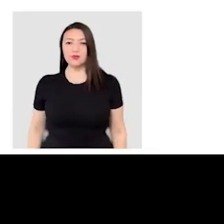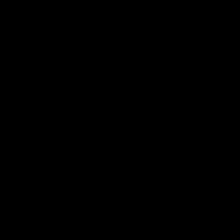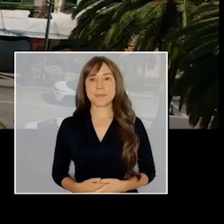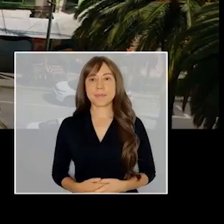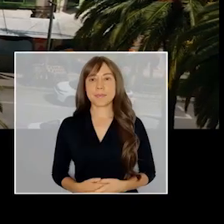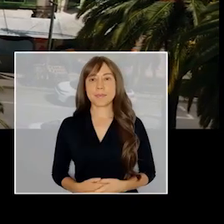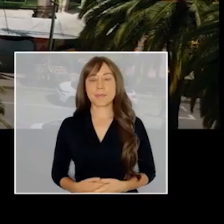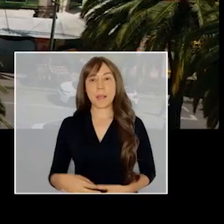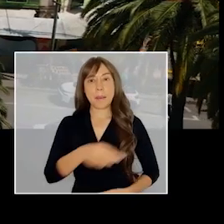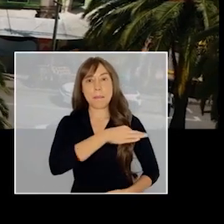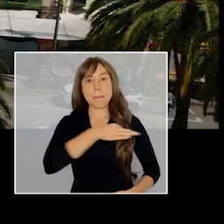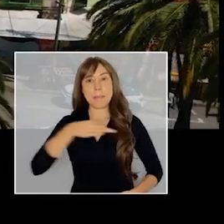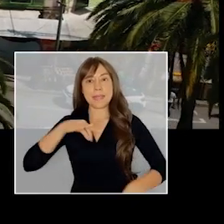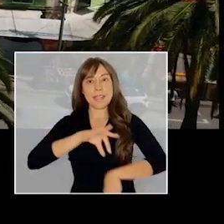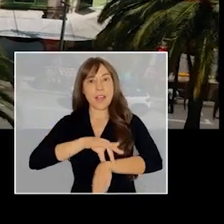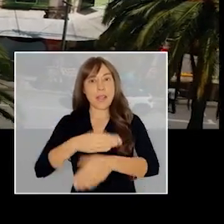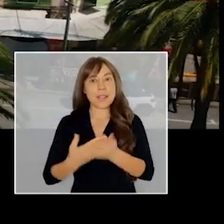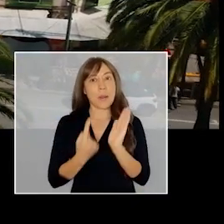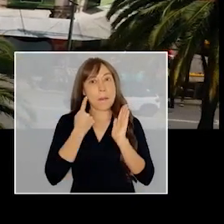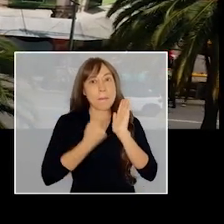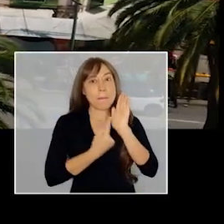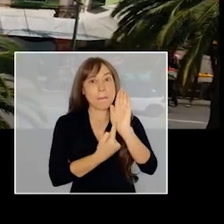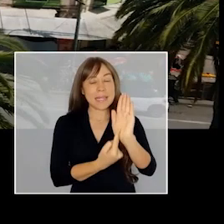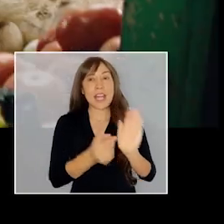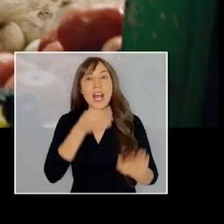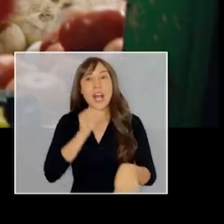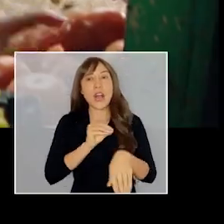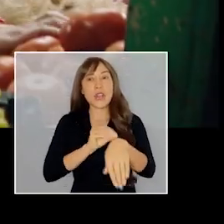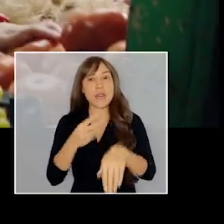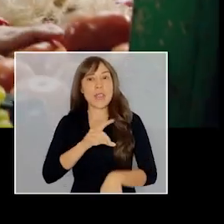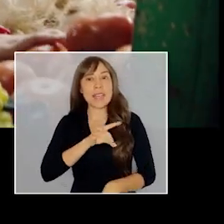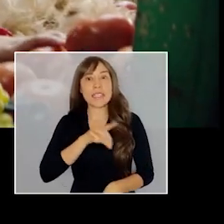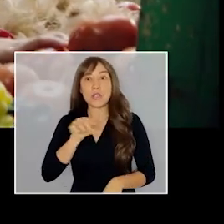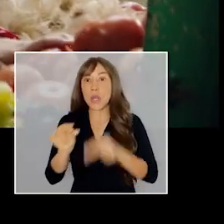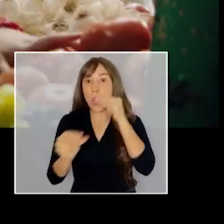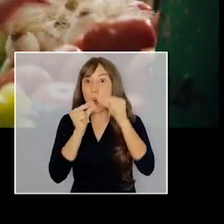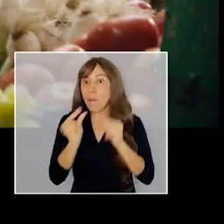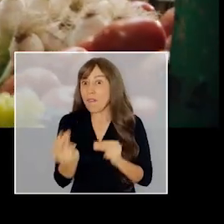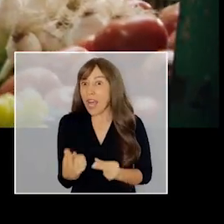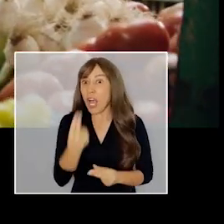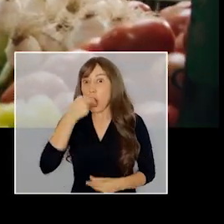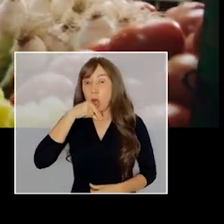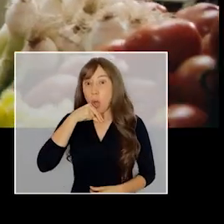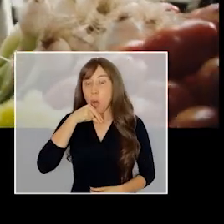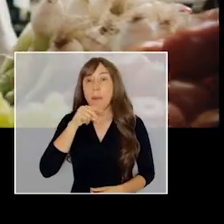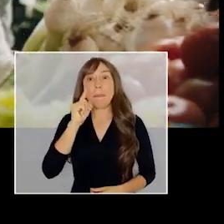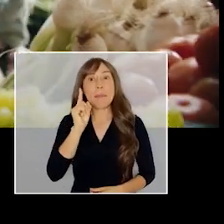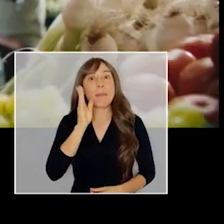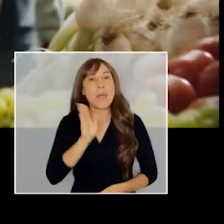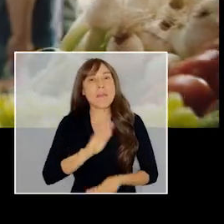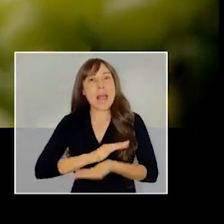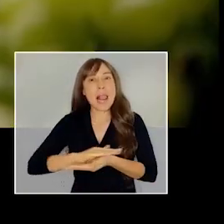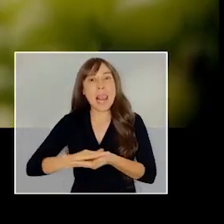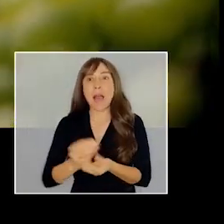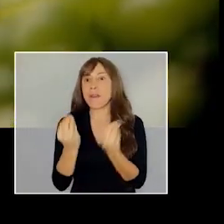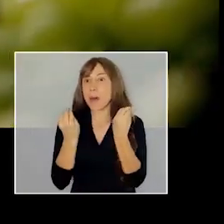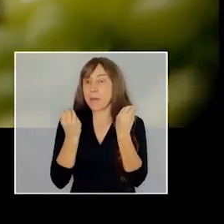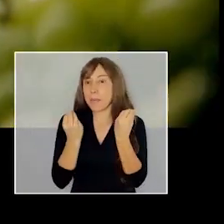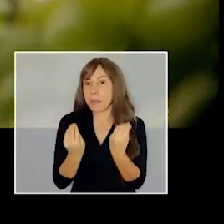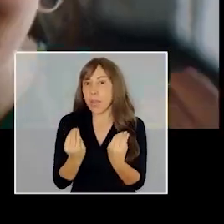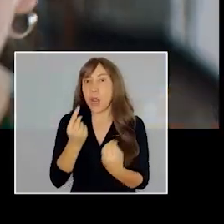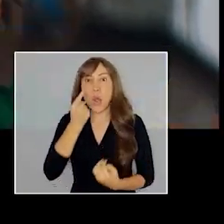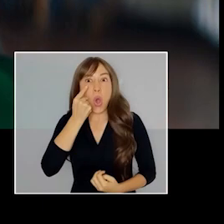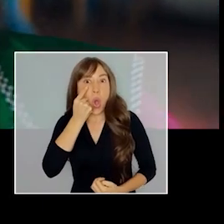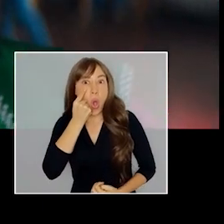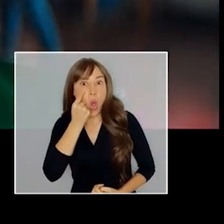de Chile. Ministerio de Salud presenta Consejos a la Chilena. Si va a pellizcar la uva o comérsela, asegúrese que esté bien lavada. Y